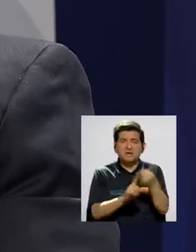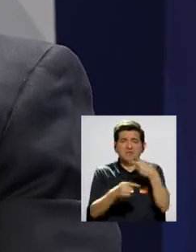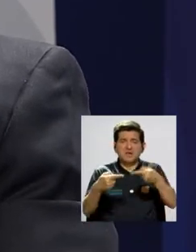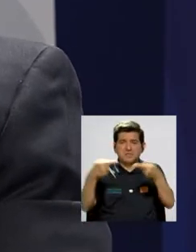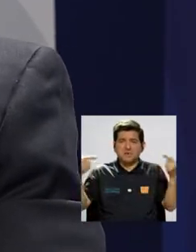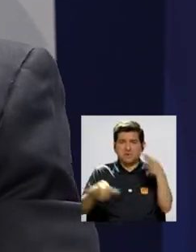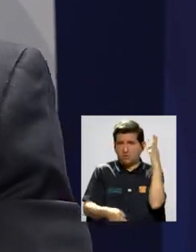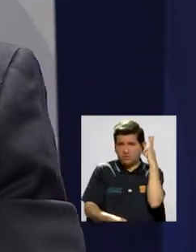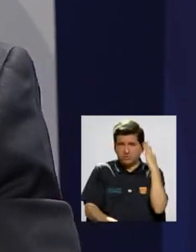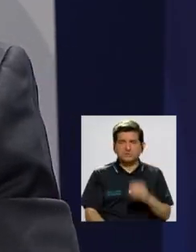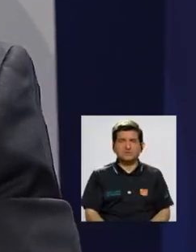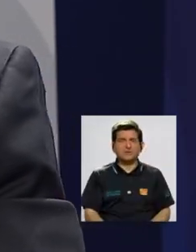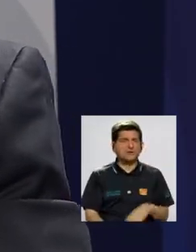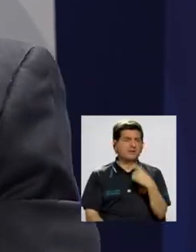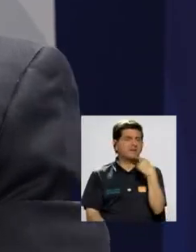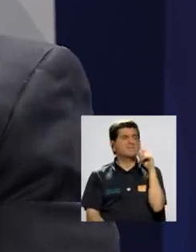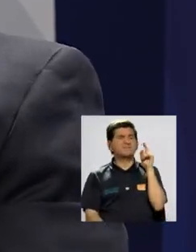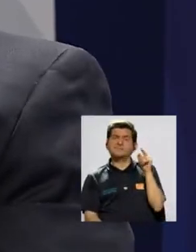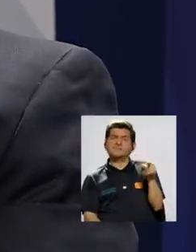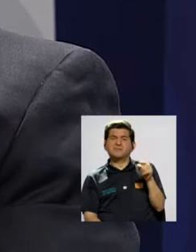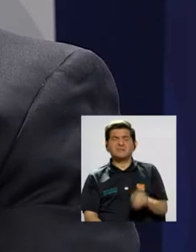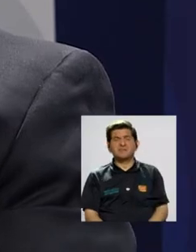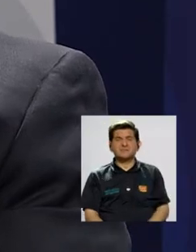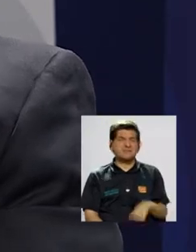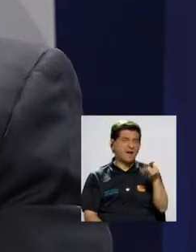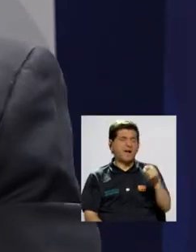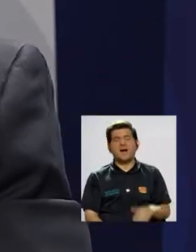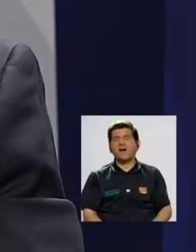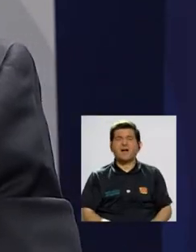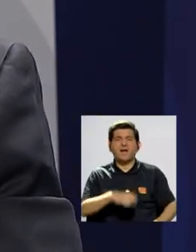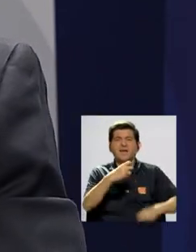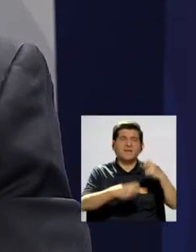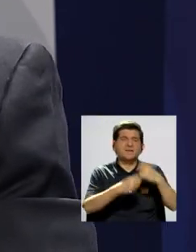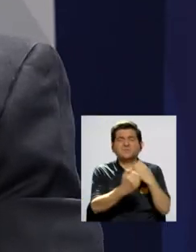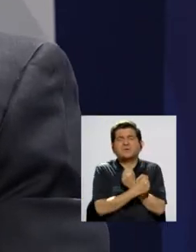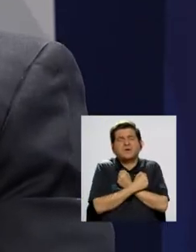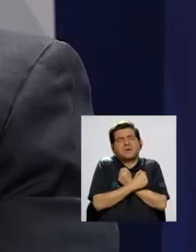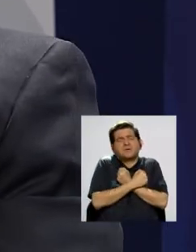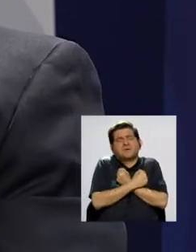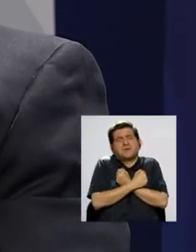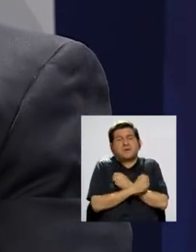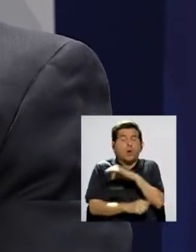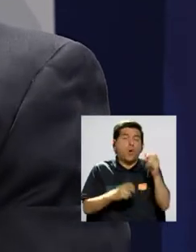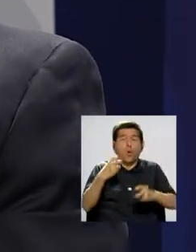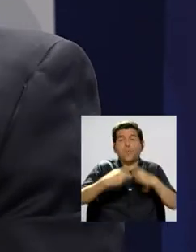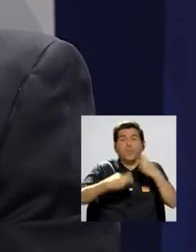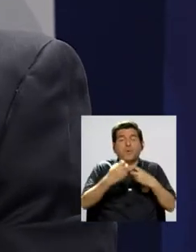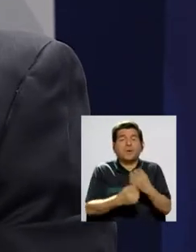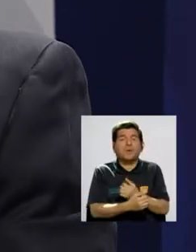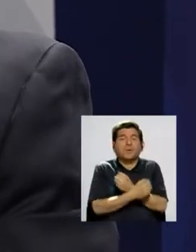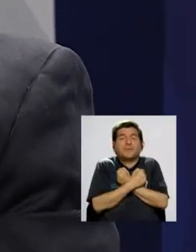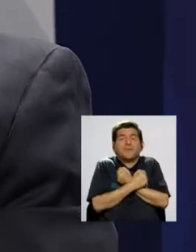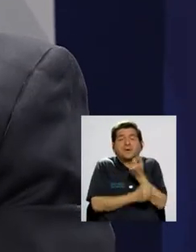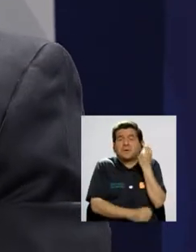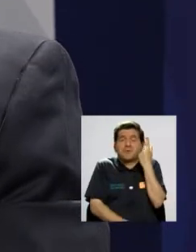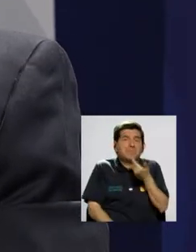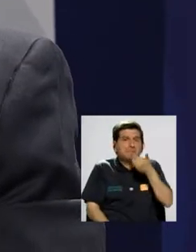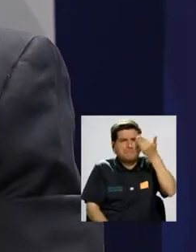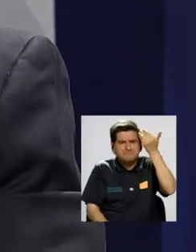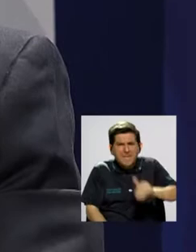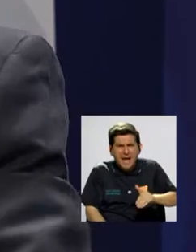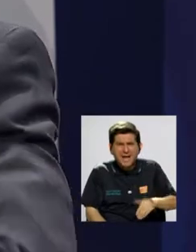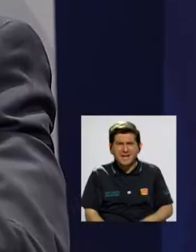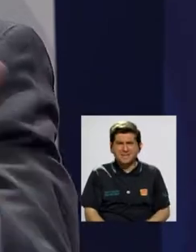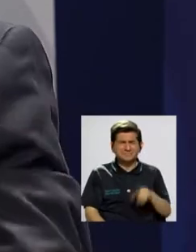mujeres calificándolos de crímenes de pasión, ¿sí?, o problemas, sí, de amor malinterpretados. Eso es